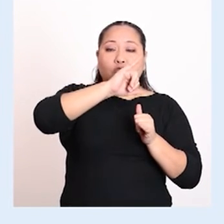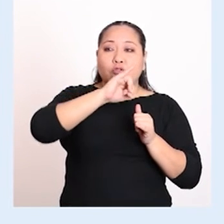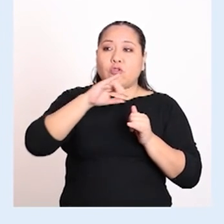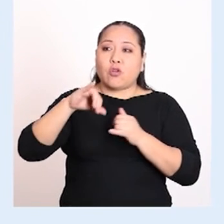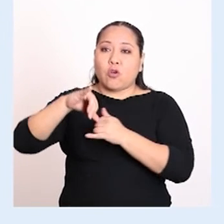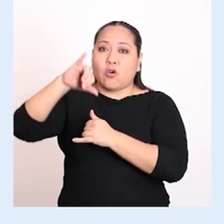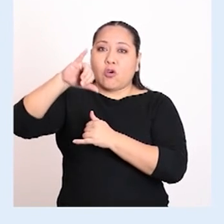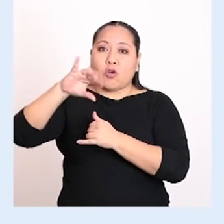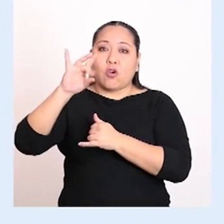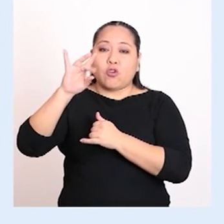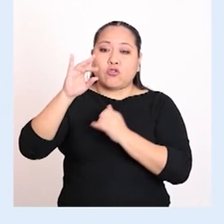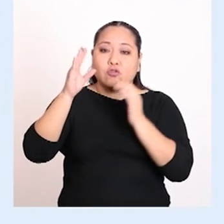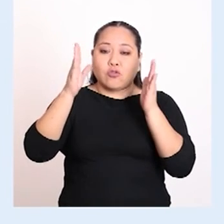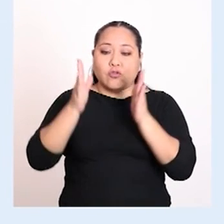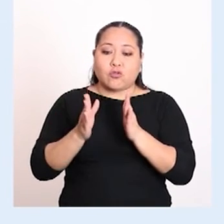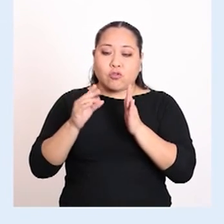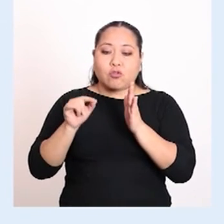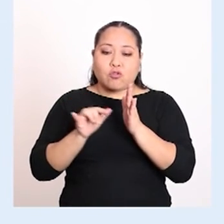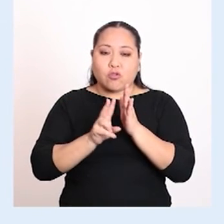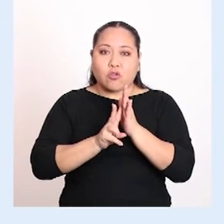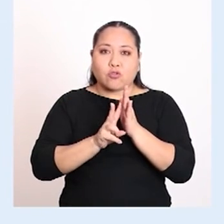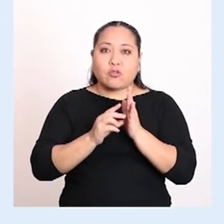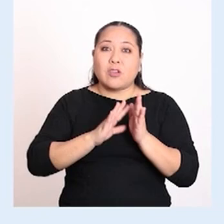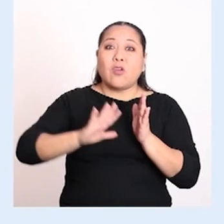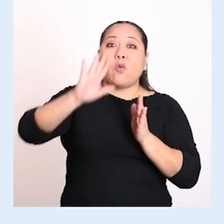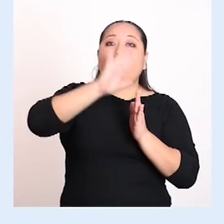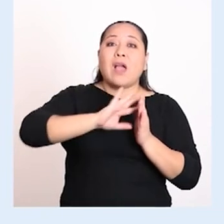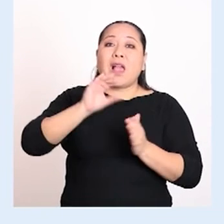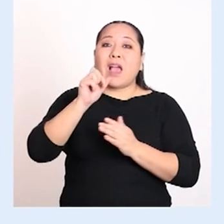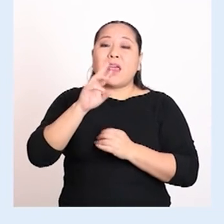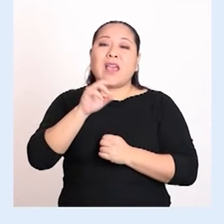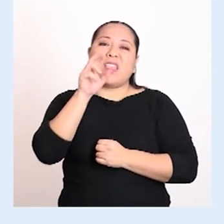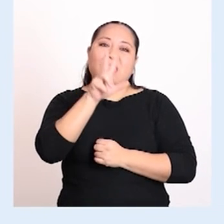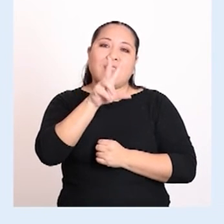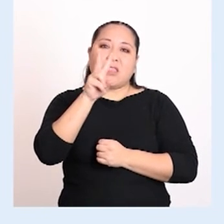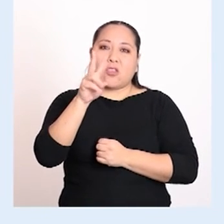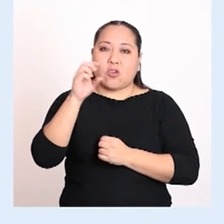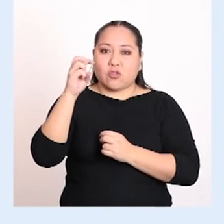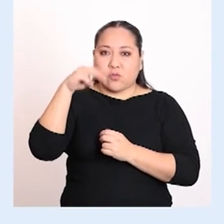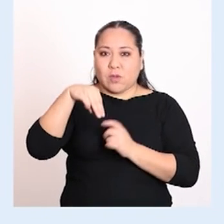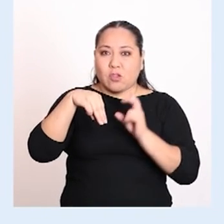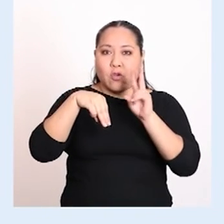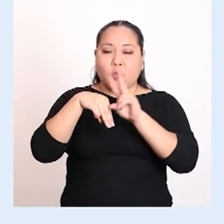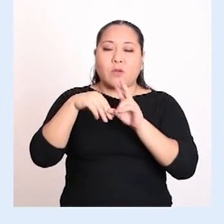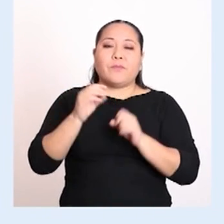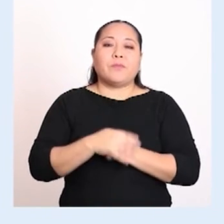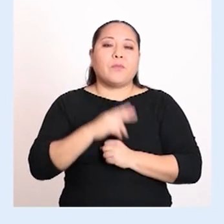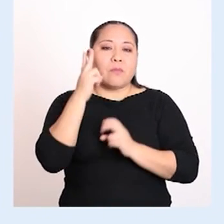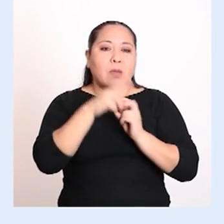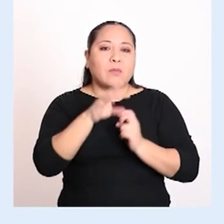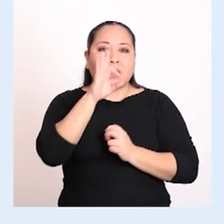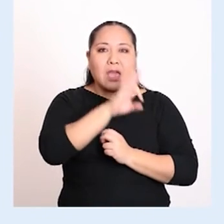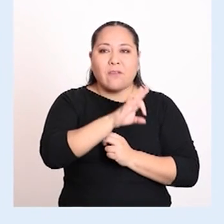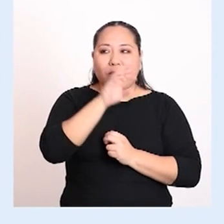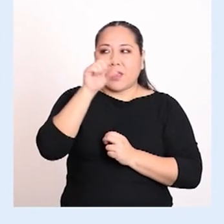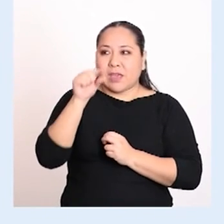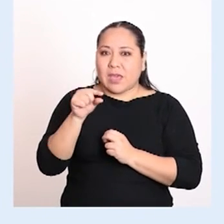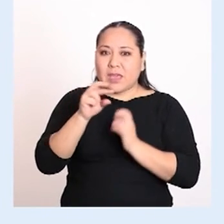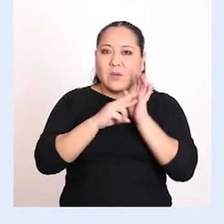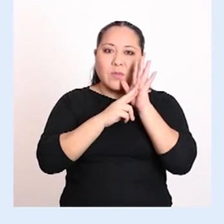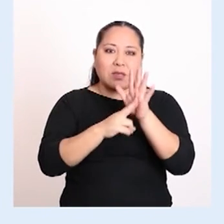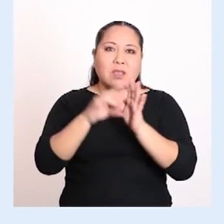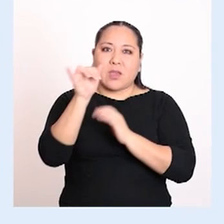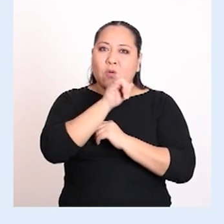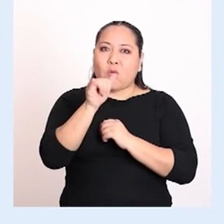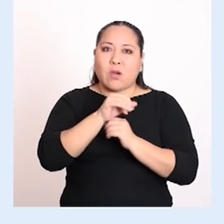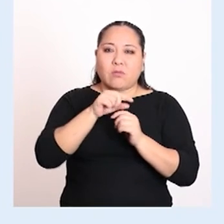su área tendrá 32 metros cuadrados. Entonces vemos que en los puntos F y G se representa la